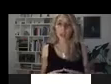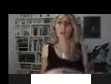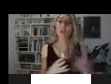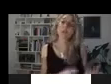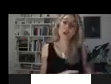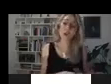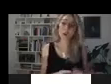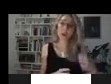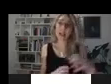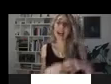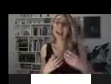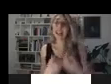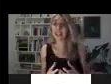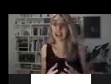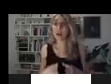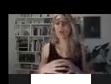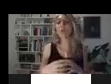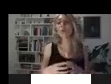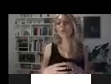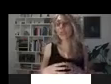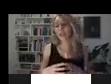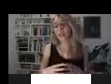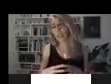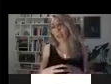construir junto con la galería